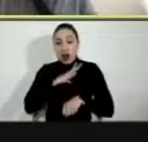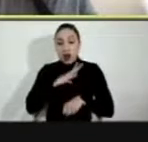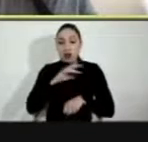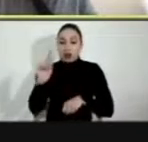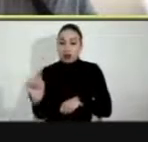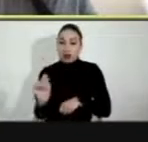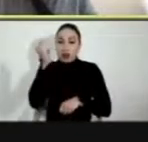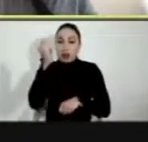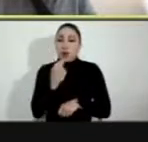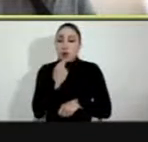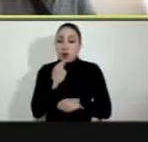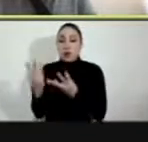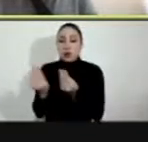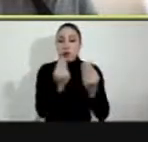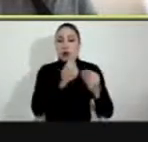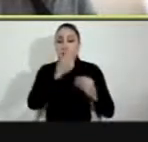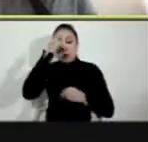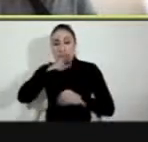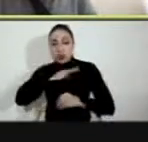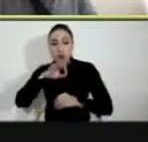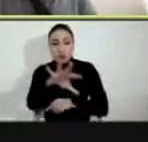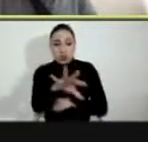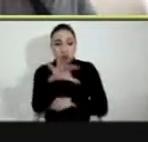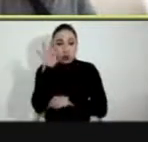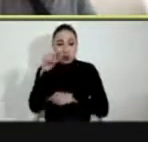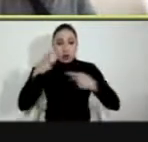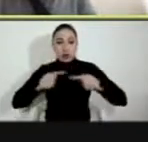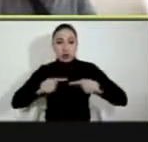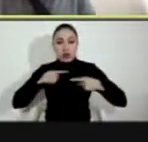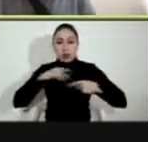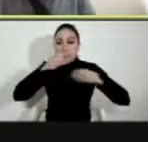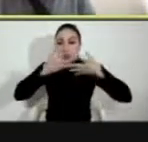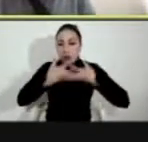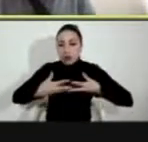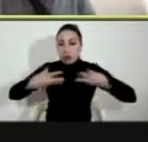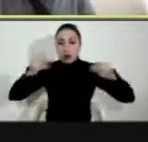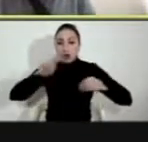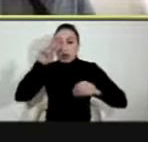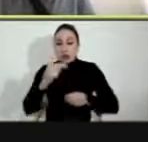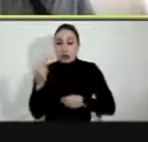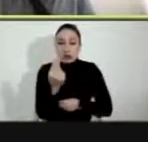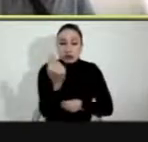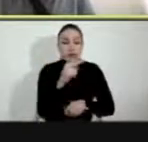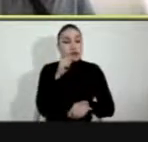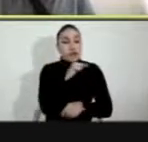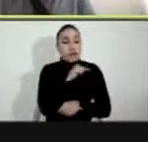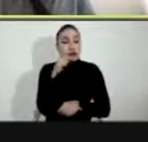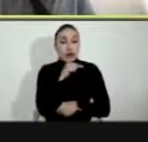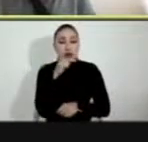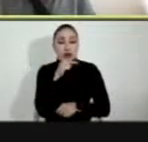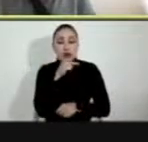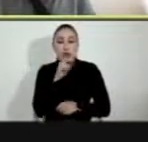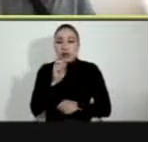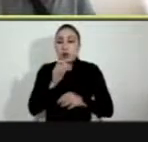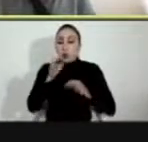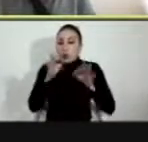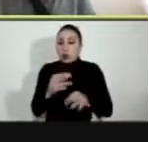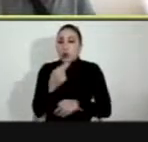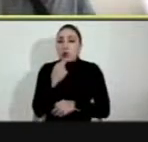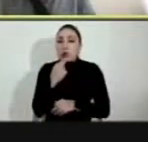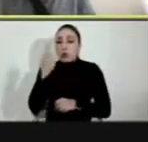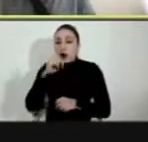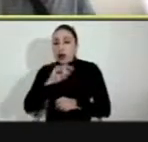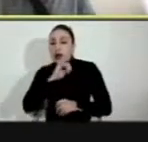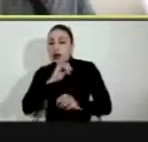la búsqueda de una persona extraviada, altamente eficaz para dar a conocer un hecho por extravío de personas. Son